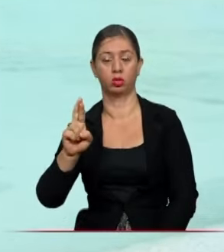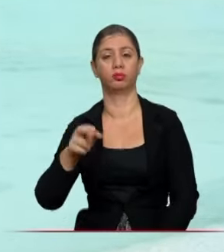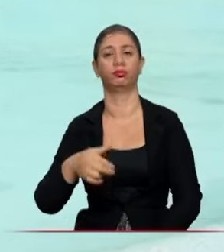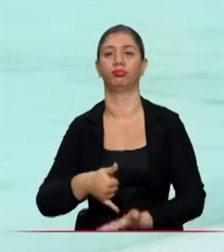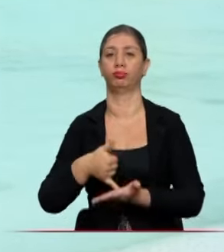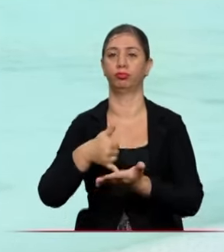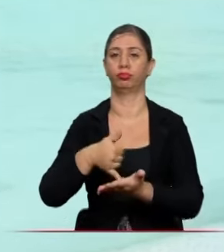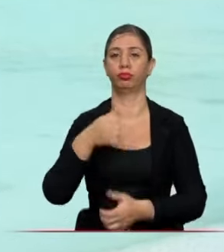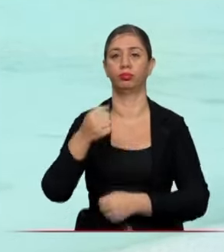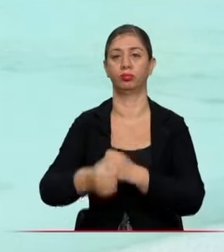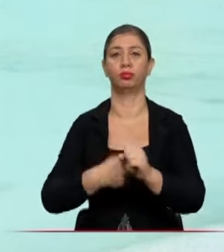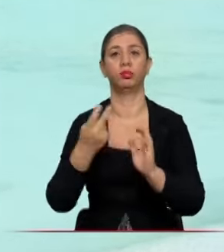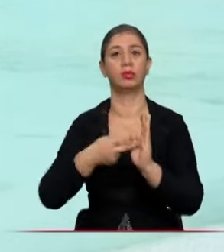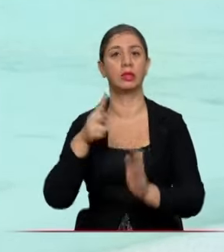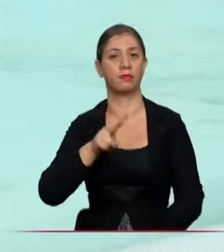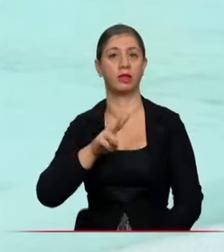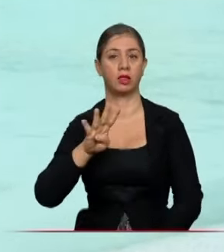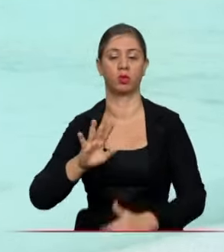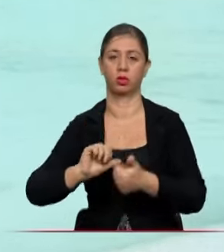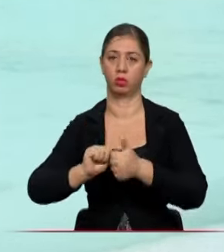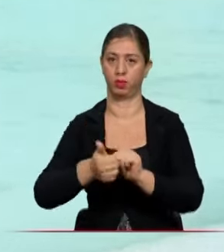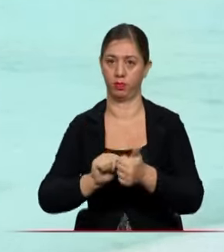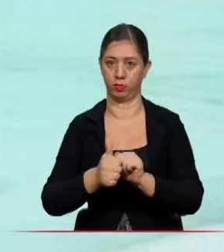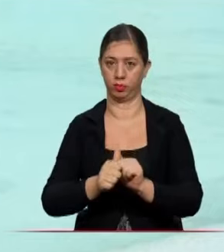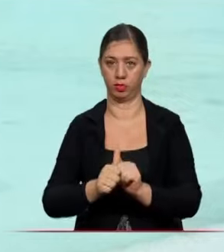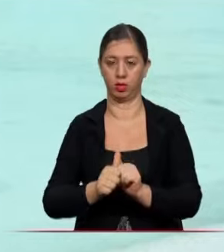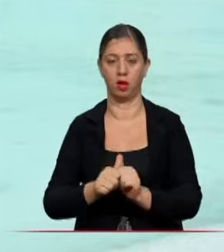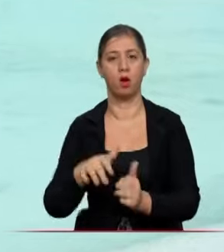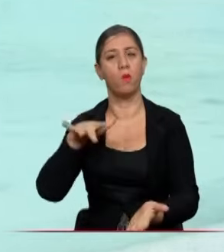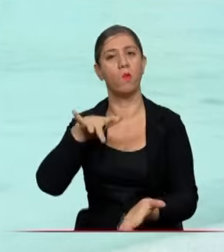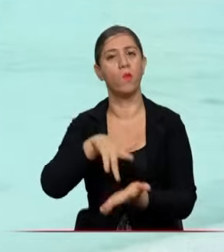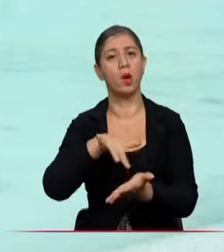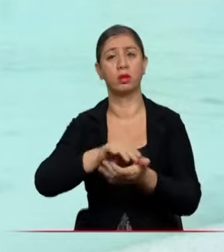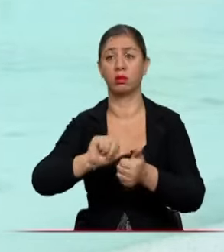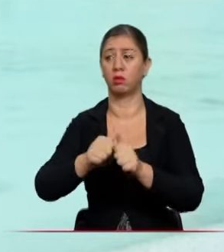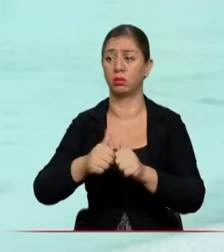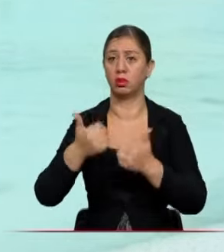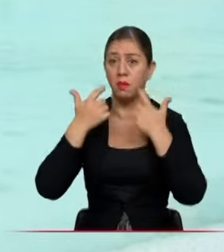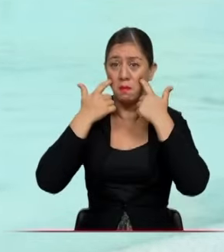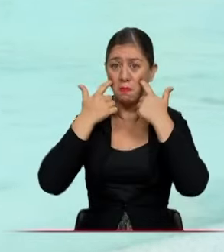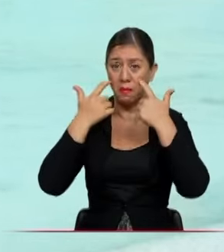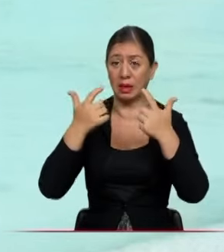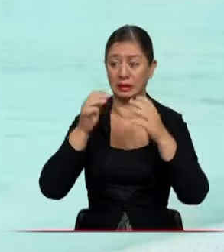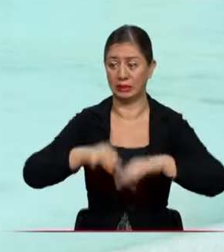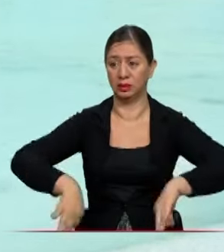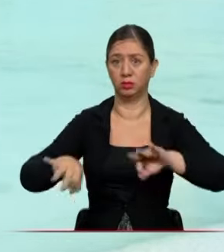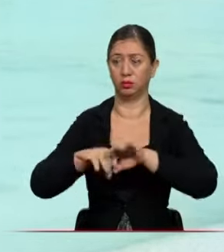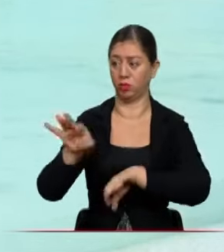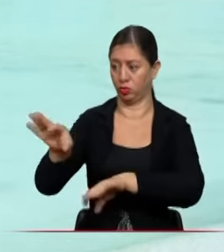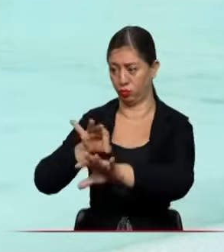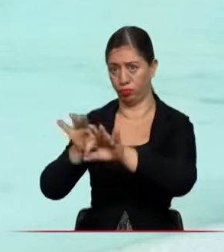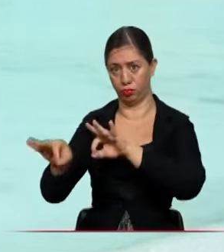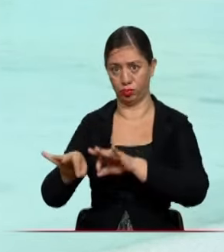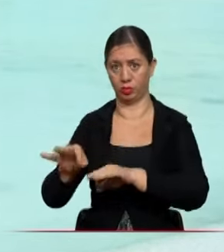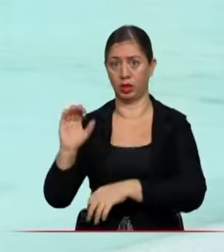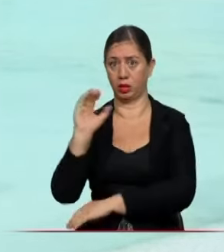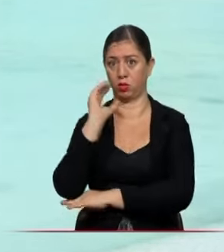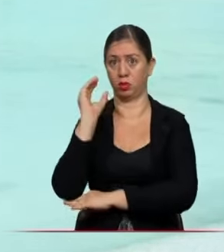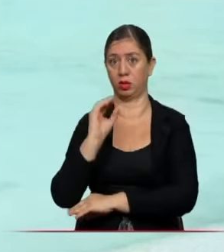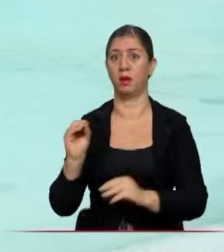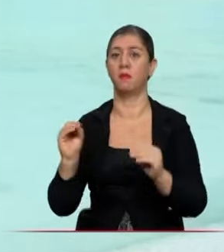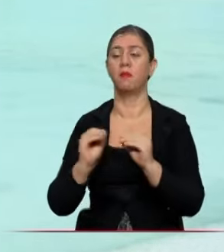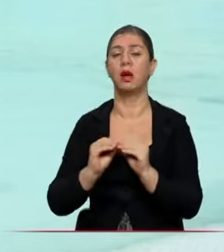Deporte 2024, en donde estarán presentes los deportistas más importantes del país, además de aquellos